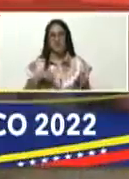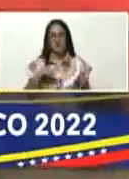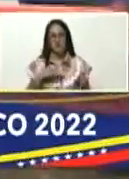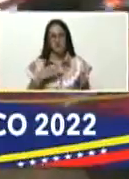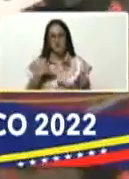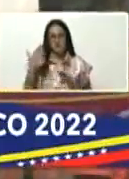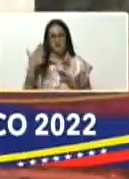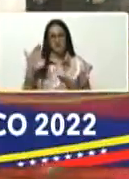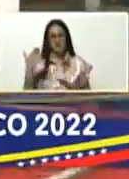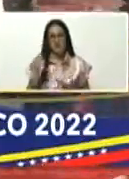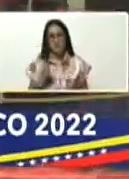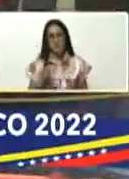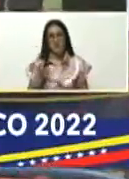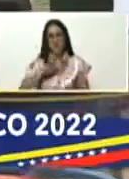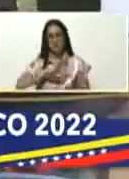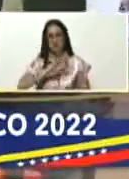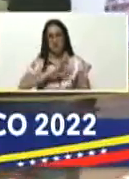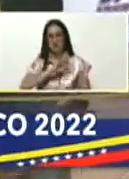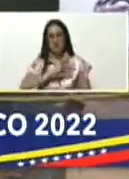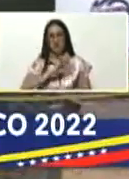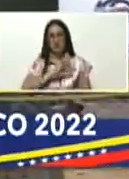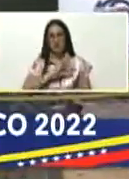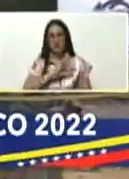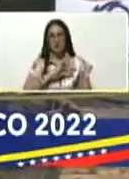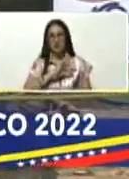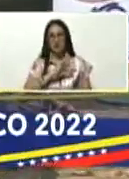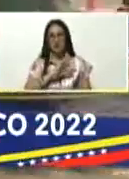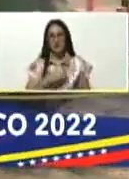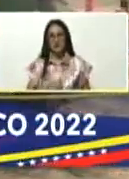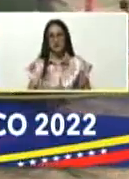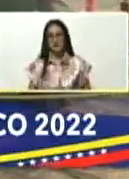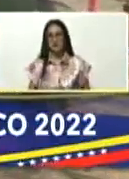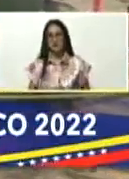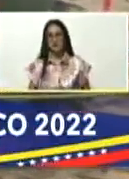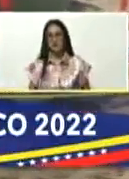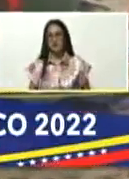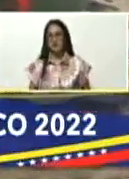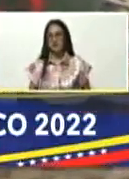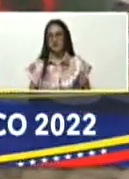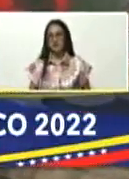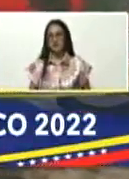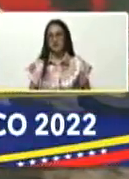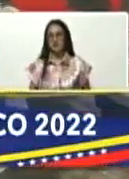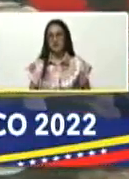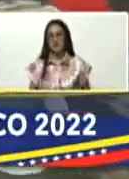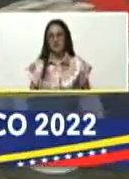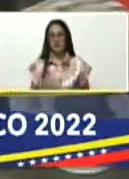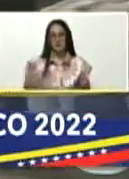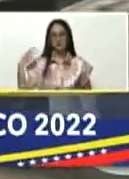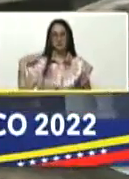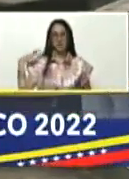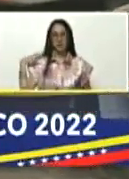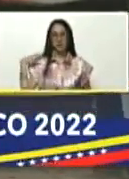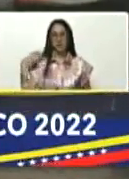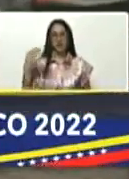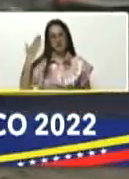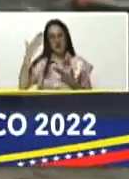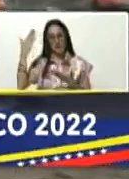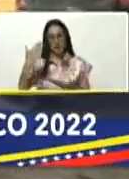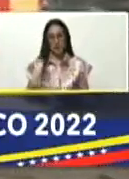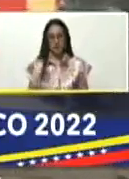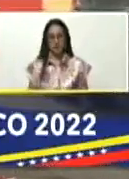por allá al plan social que usted tiene por medio de Colpove, Cuspar, mi mayor general Leal Tellería. Un saludo para él.